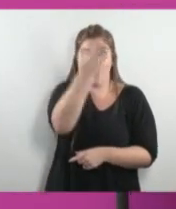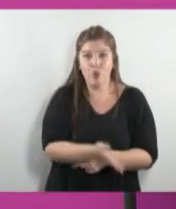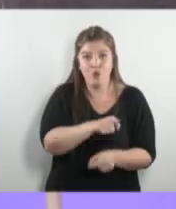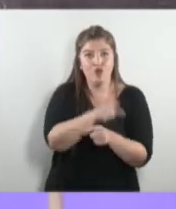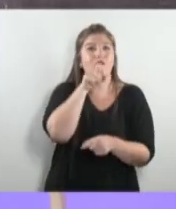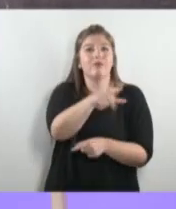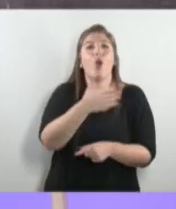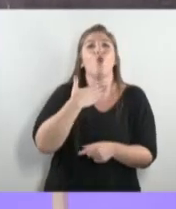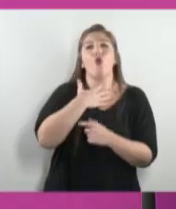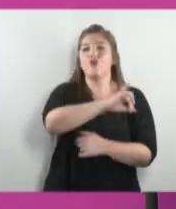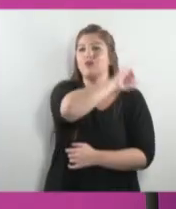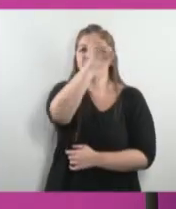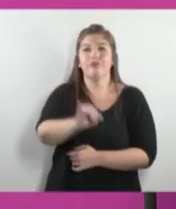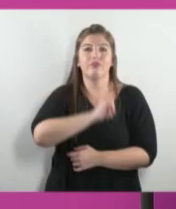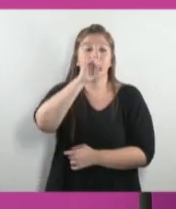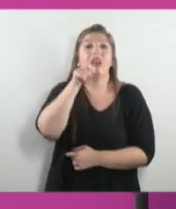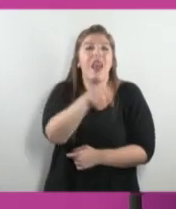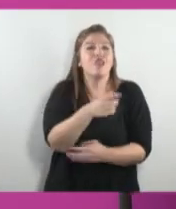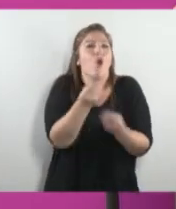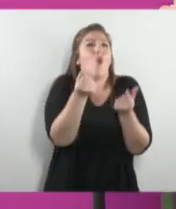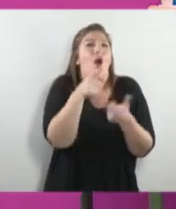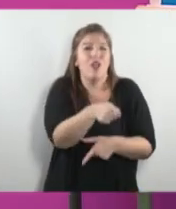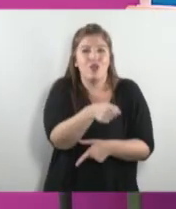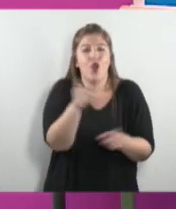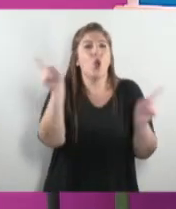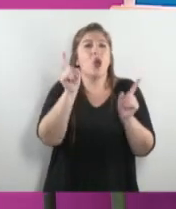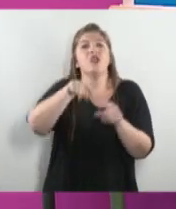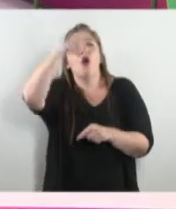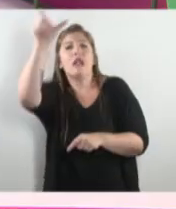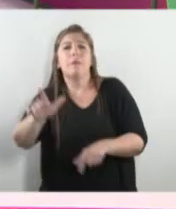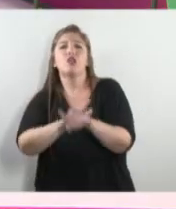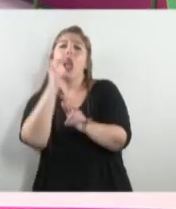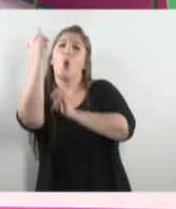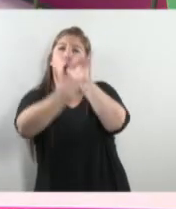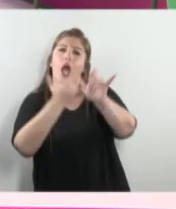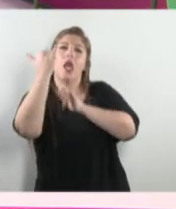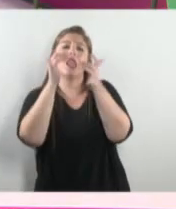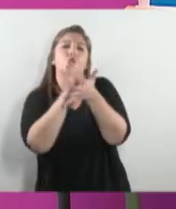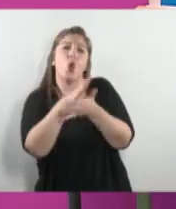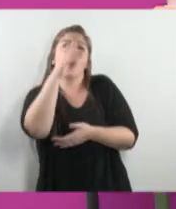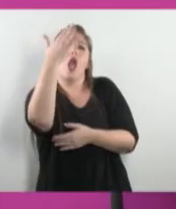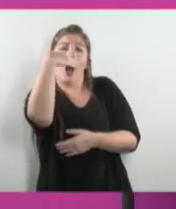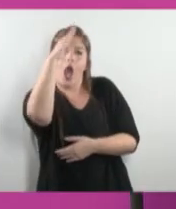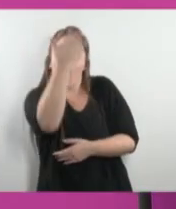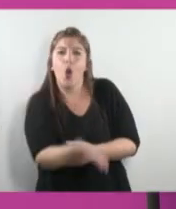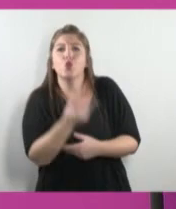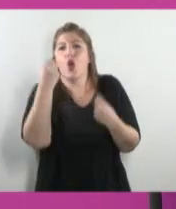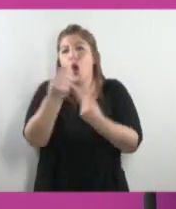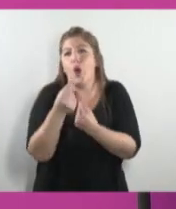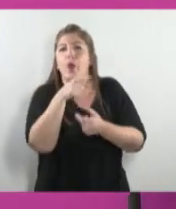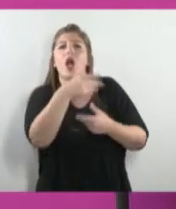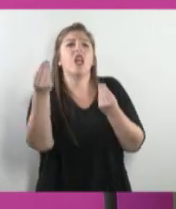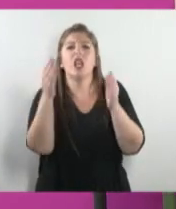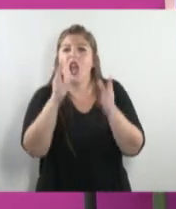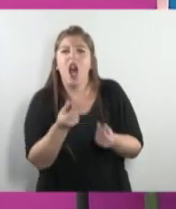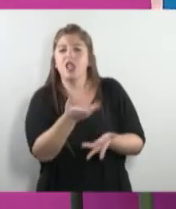voz. Entonces eso es lo valioso, ya no va a ser alguien hablando de las características del gaucho, de cómo es el gaucho, de qué hace, sino que